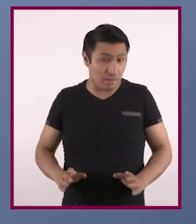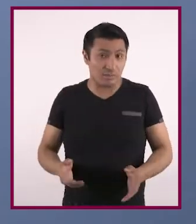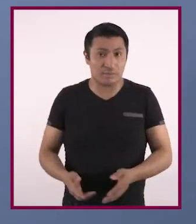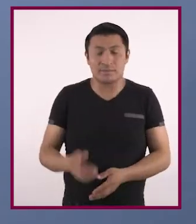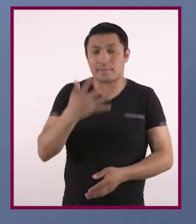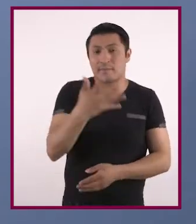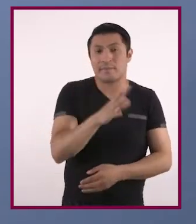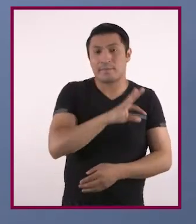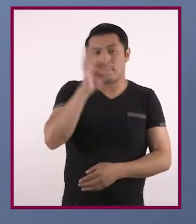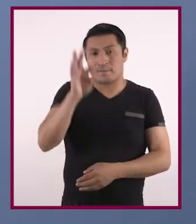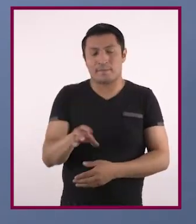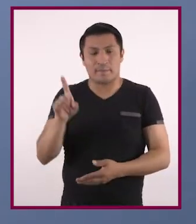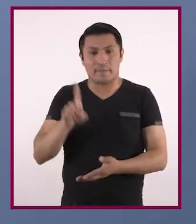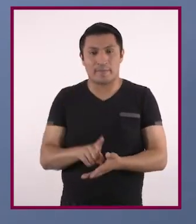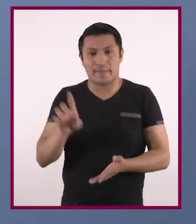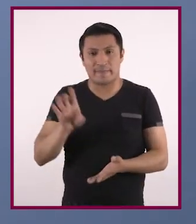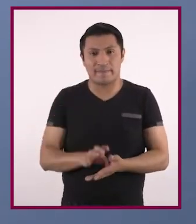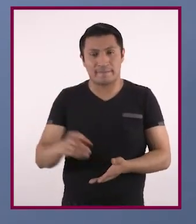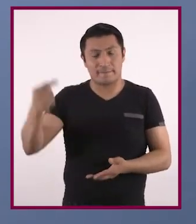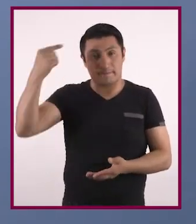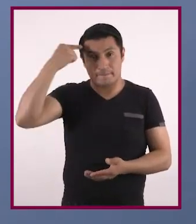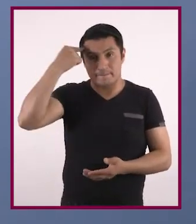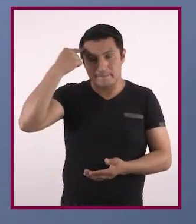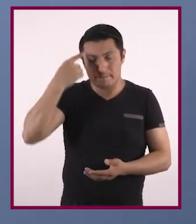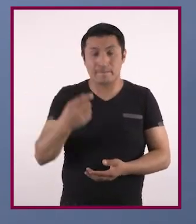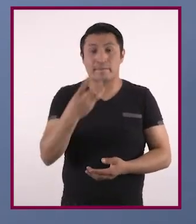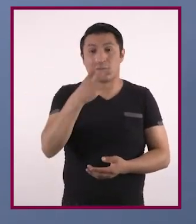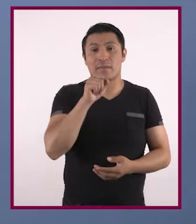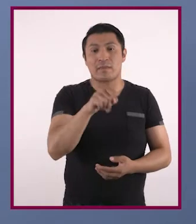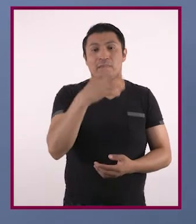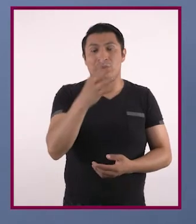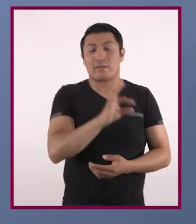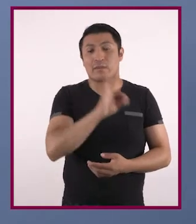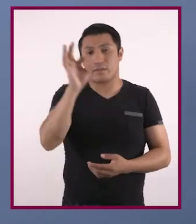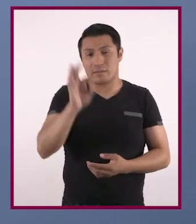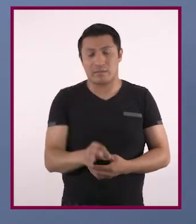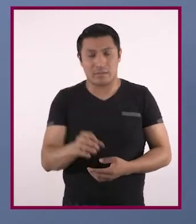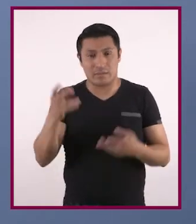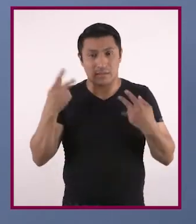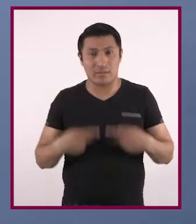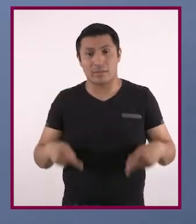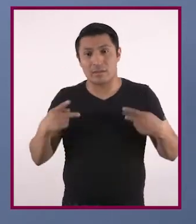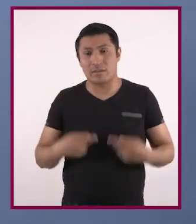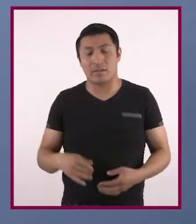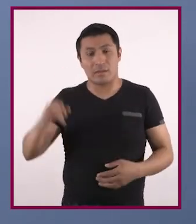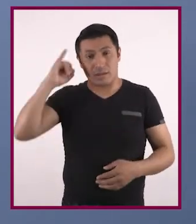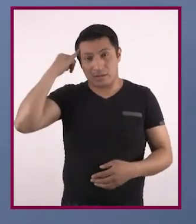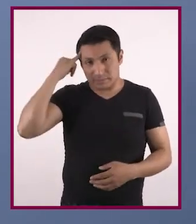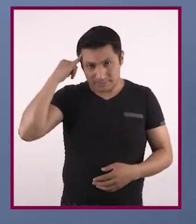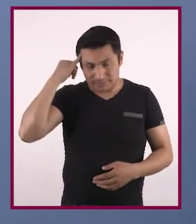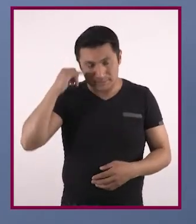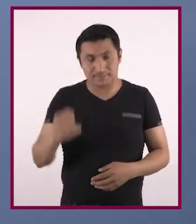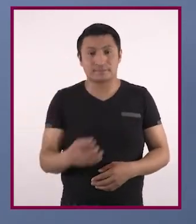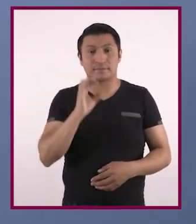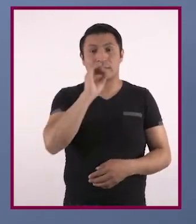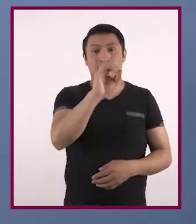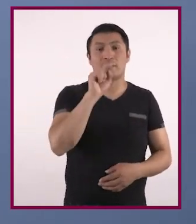el 5% una discapacidad mental, el 3.4% son personas indígenas,